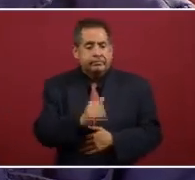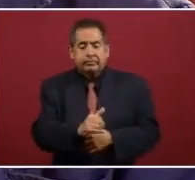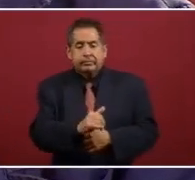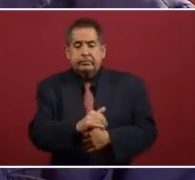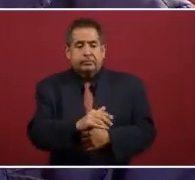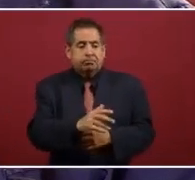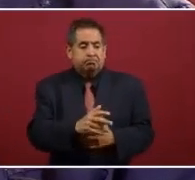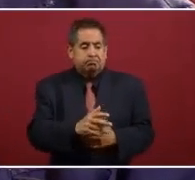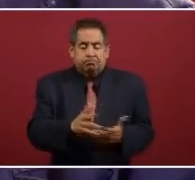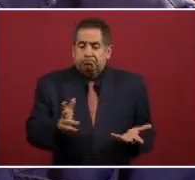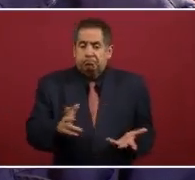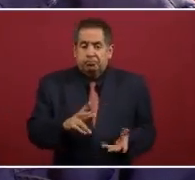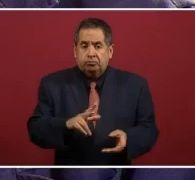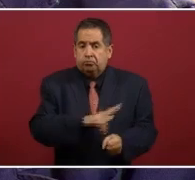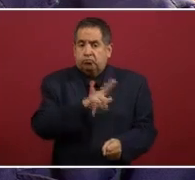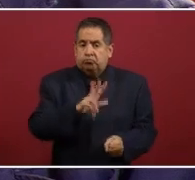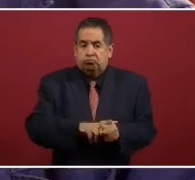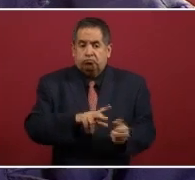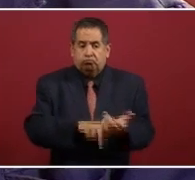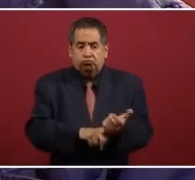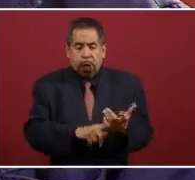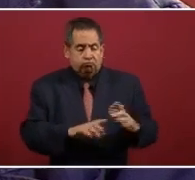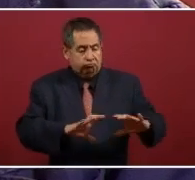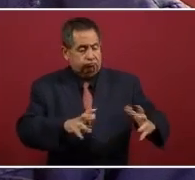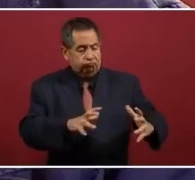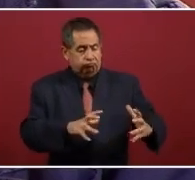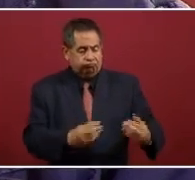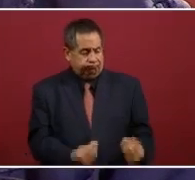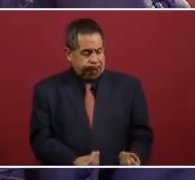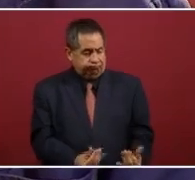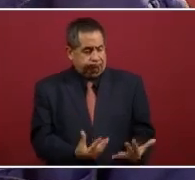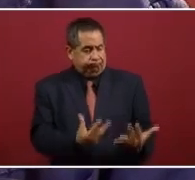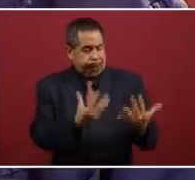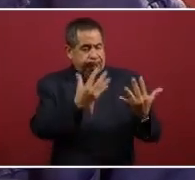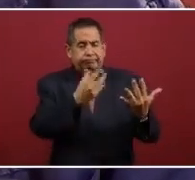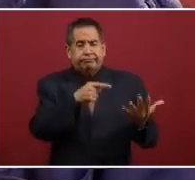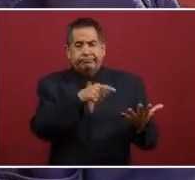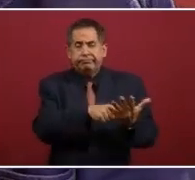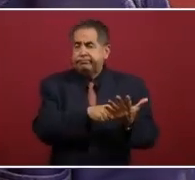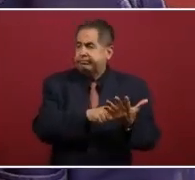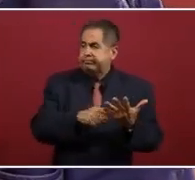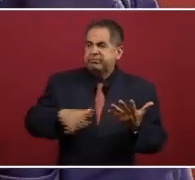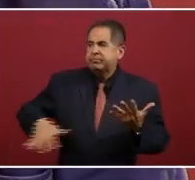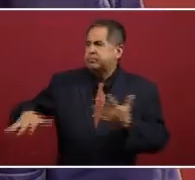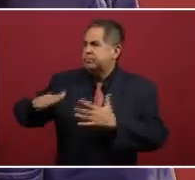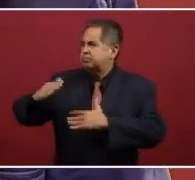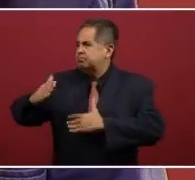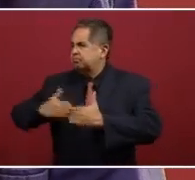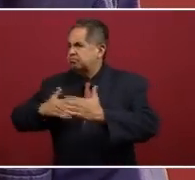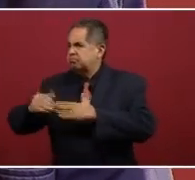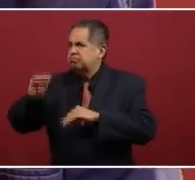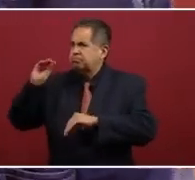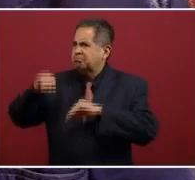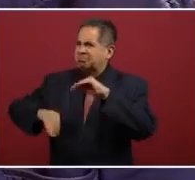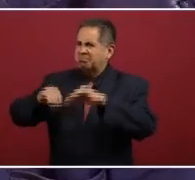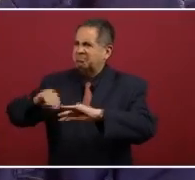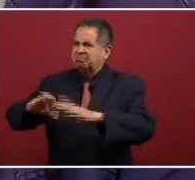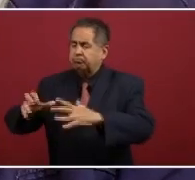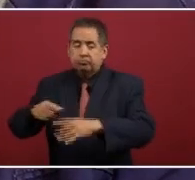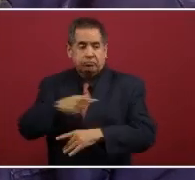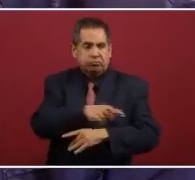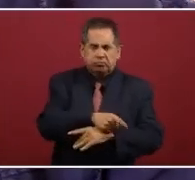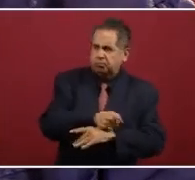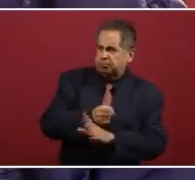la madre tierra, la dimensión femenina de la humanidad en las sociedades modernas como una fuerza que los